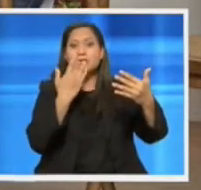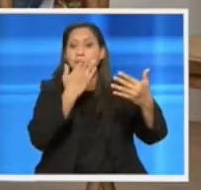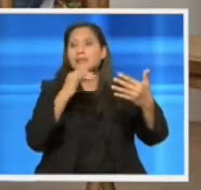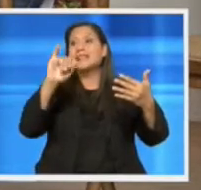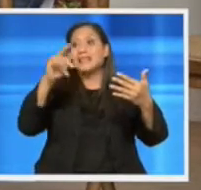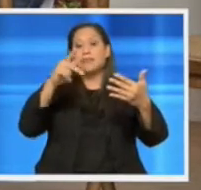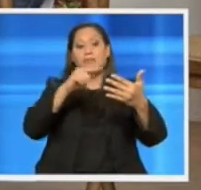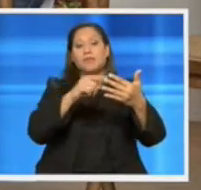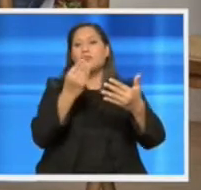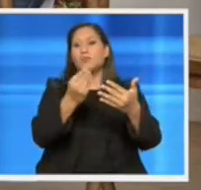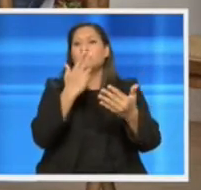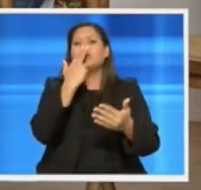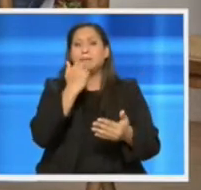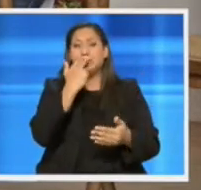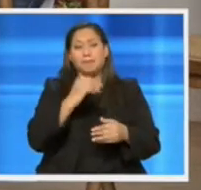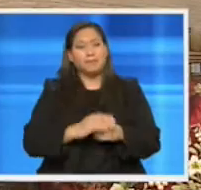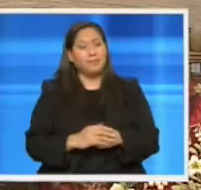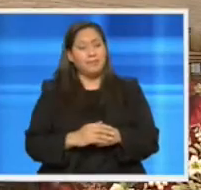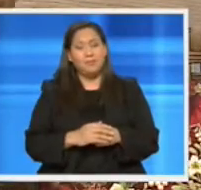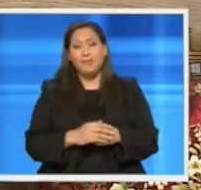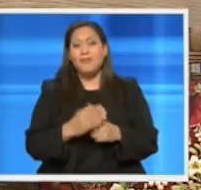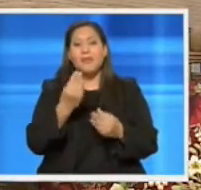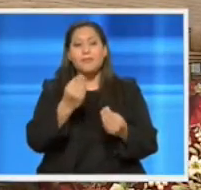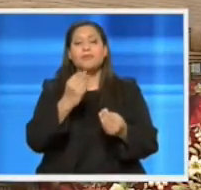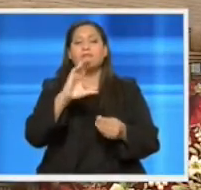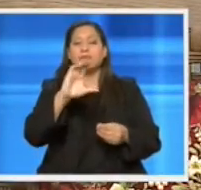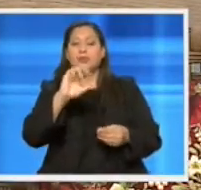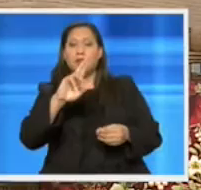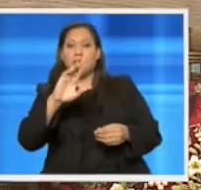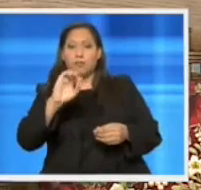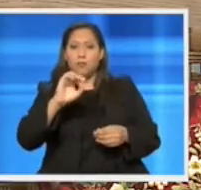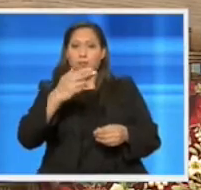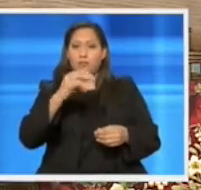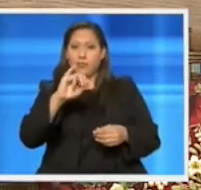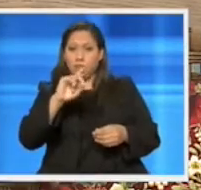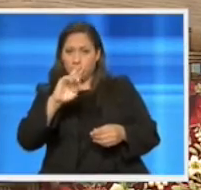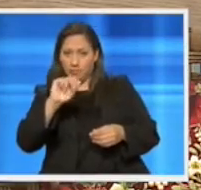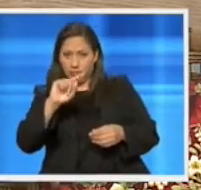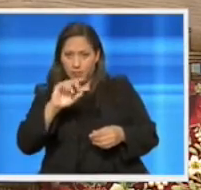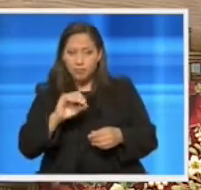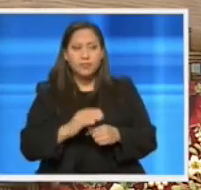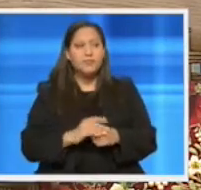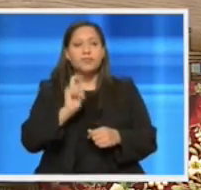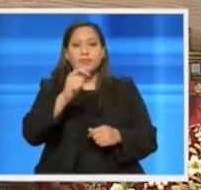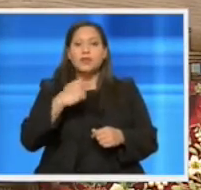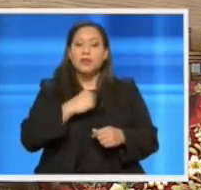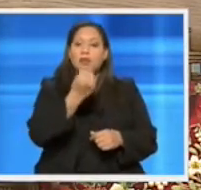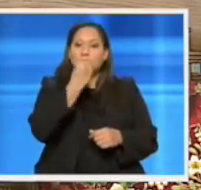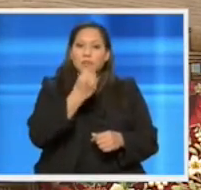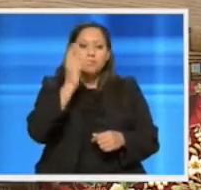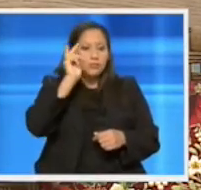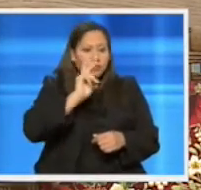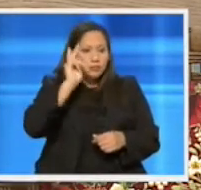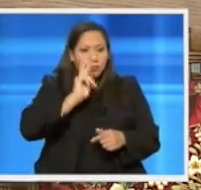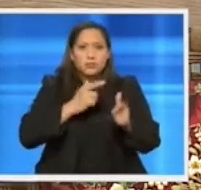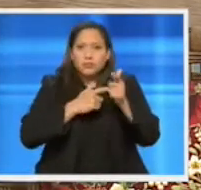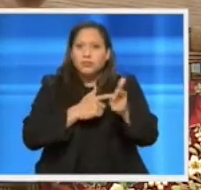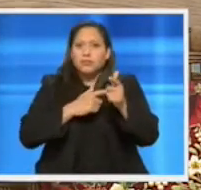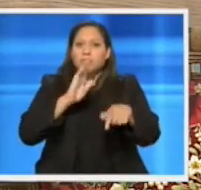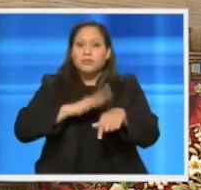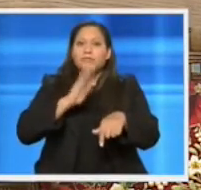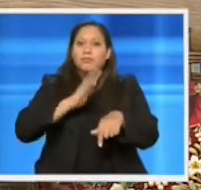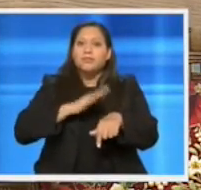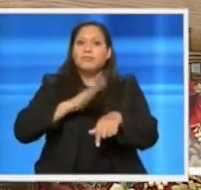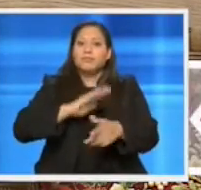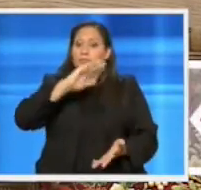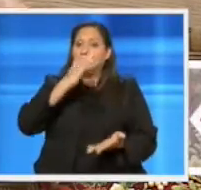esto? Ajá. El exceso de carbohidrato me va a llevar a compulsarme a comer y a seguir y no parar. Es más, vas a llegar